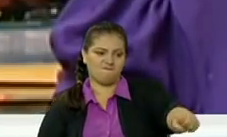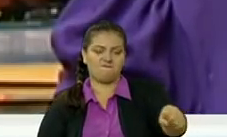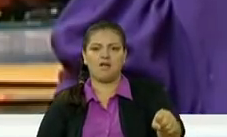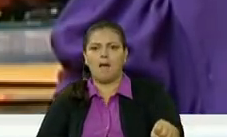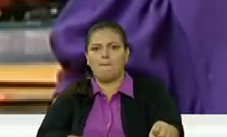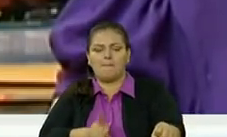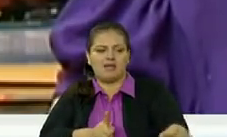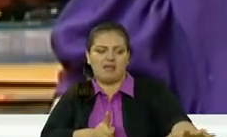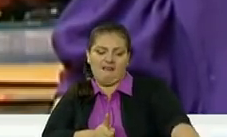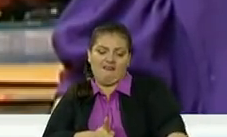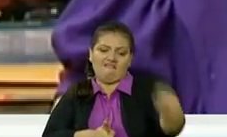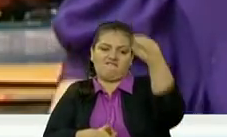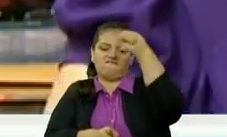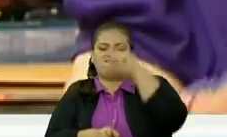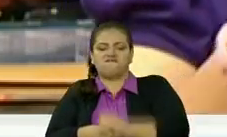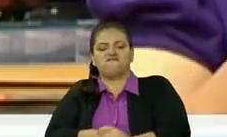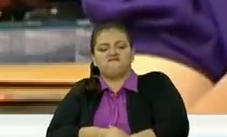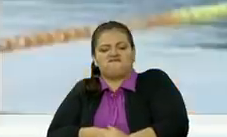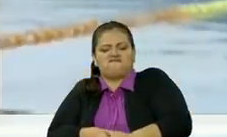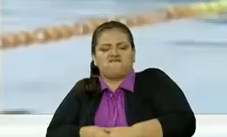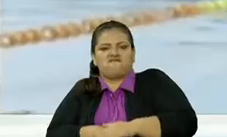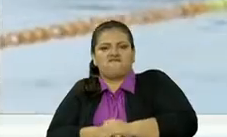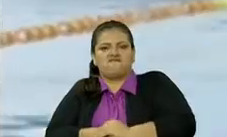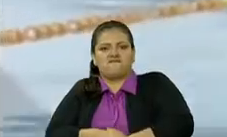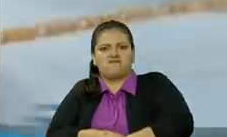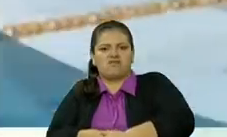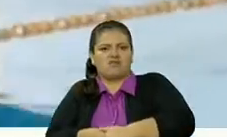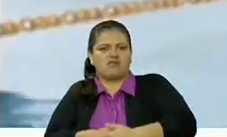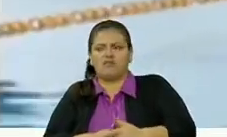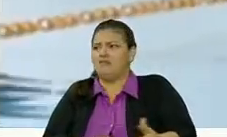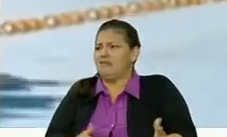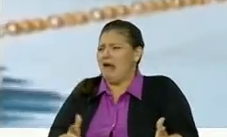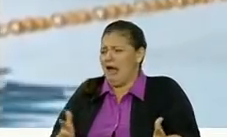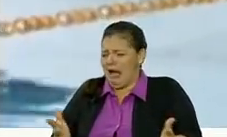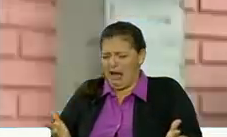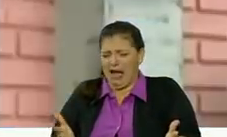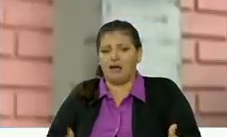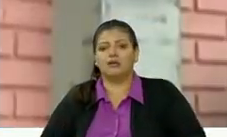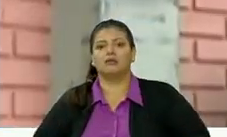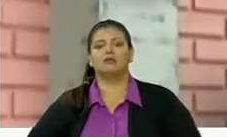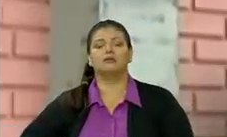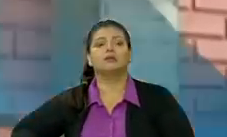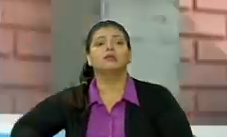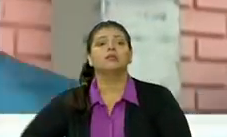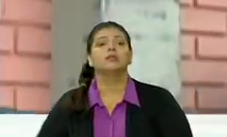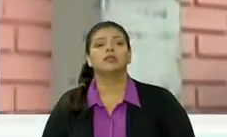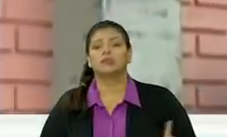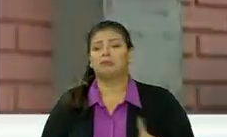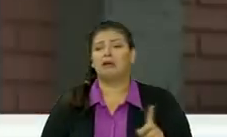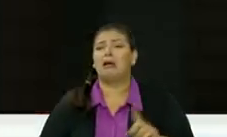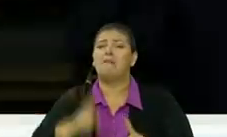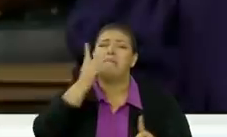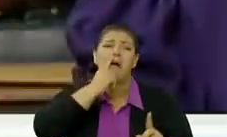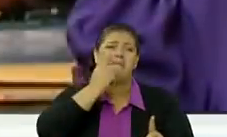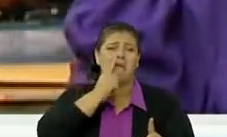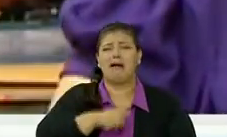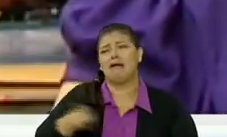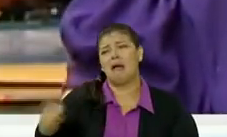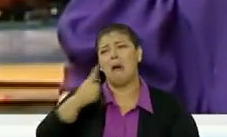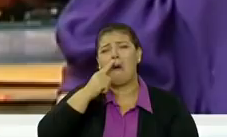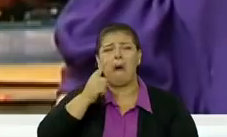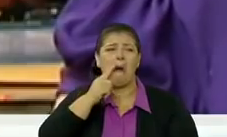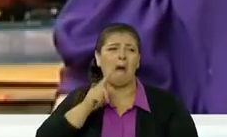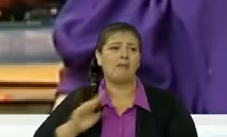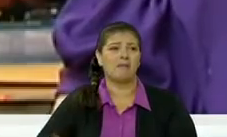visto por el niño en ninguna otra ocasión, sino que solo en ese momento, en ese hecho. Y obviamente no existía agravante, se le puso